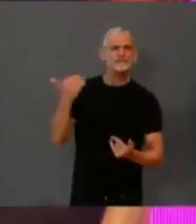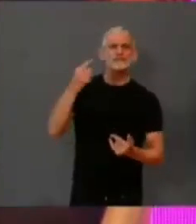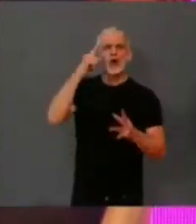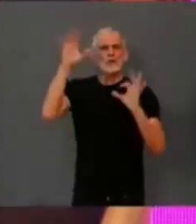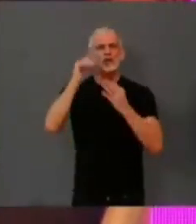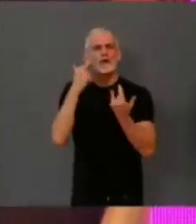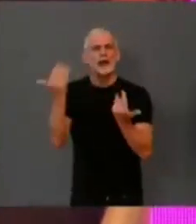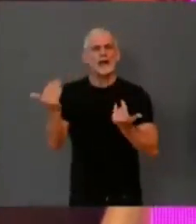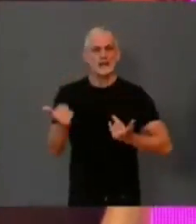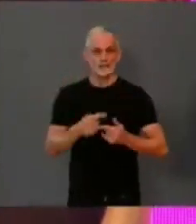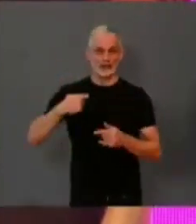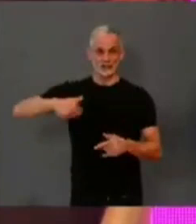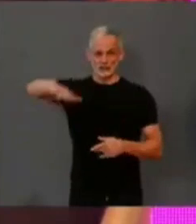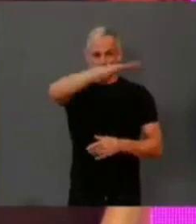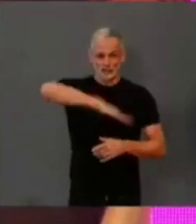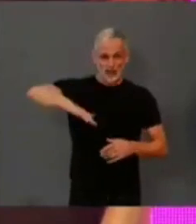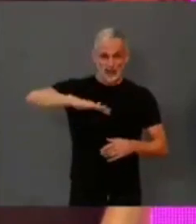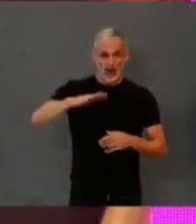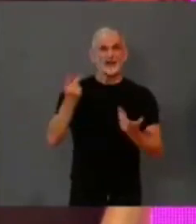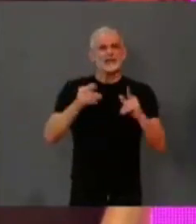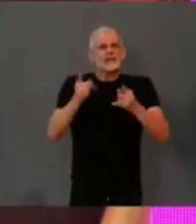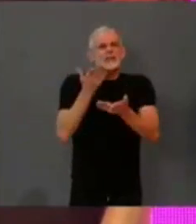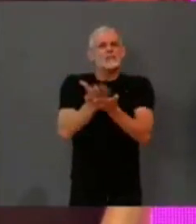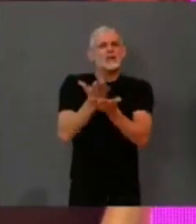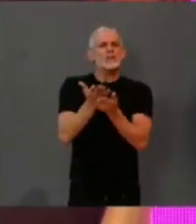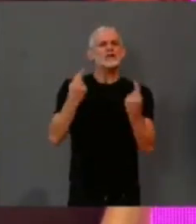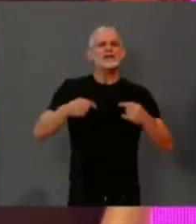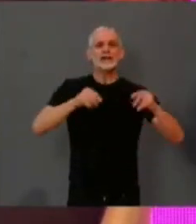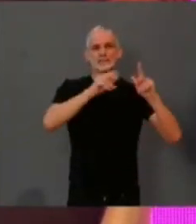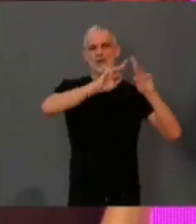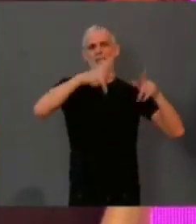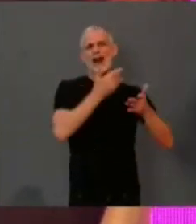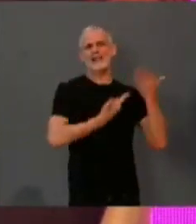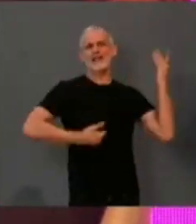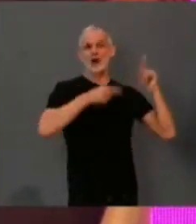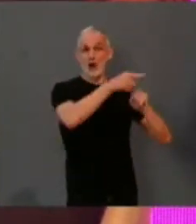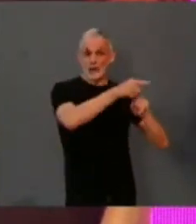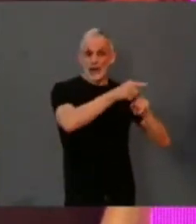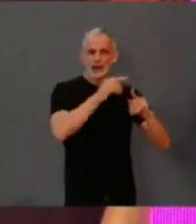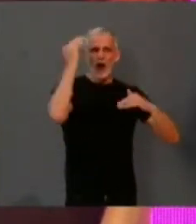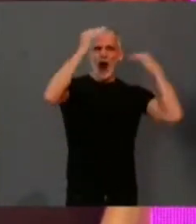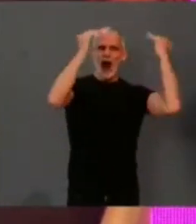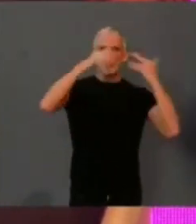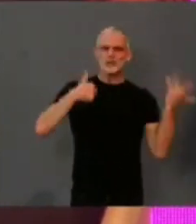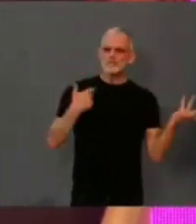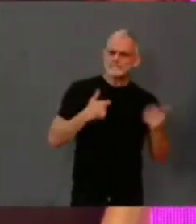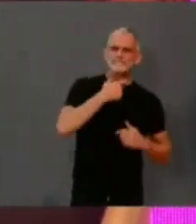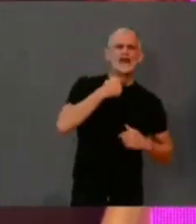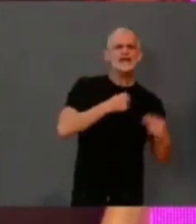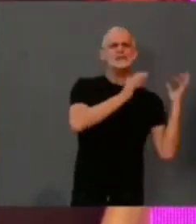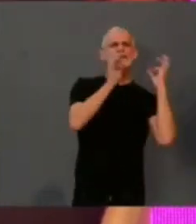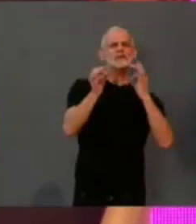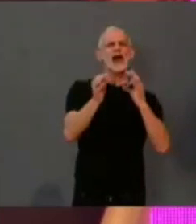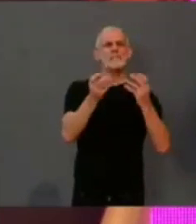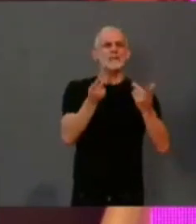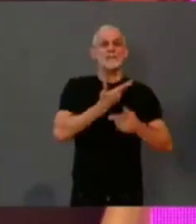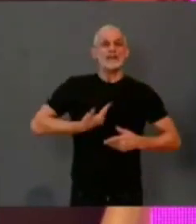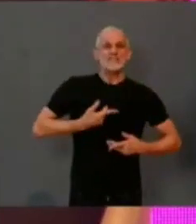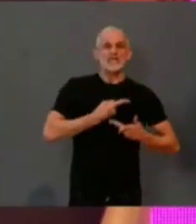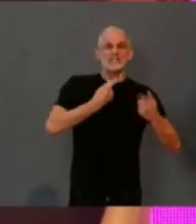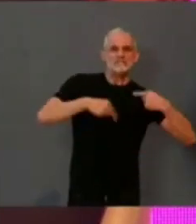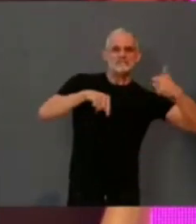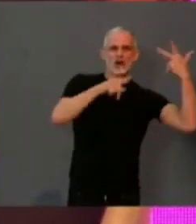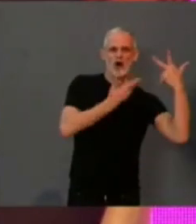en la sociedad y en la propuesta de política pública de las personas adultas que aspiran a dirigir al país